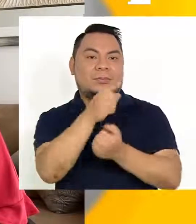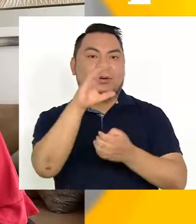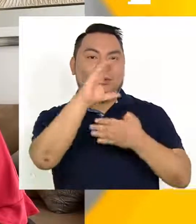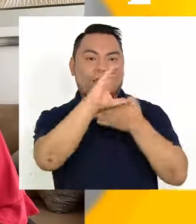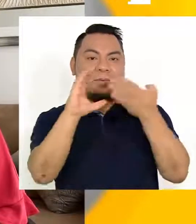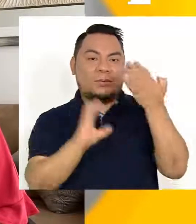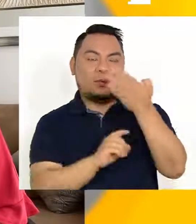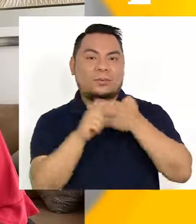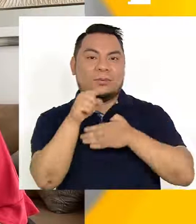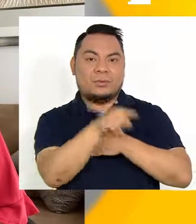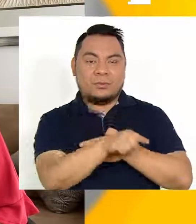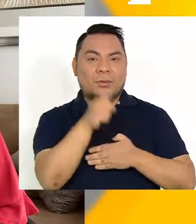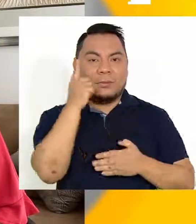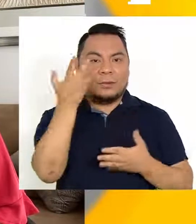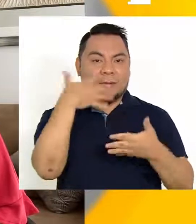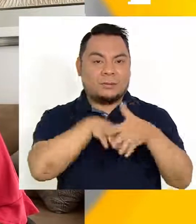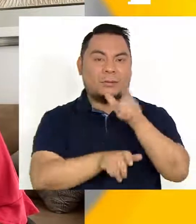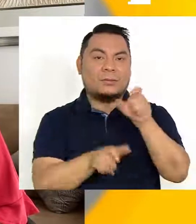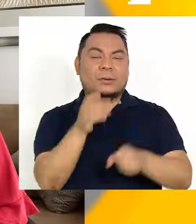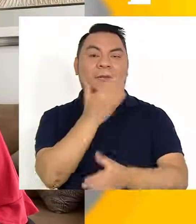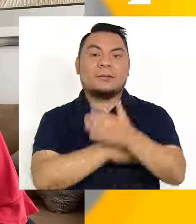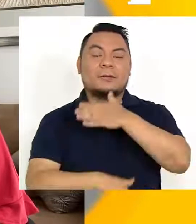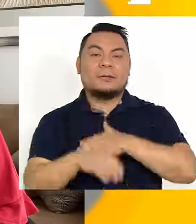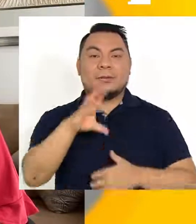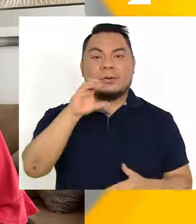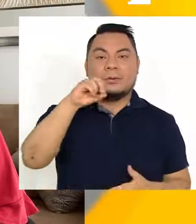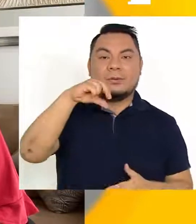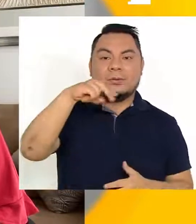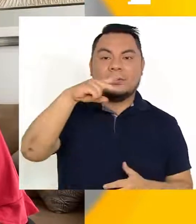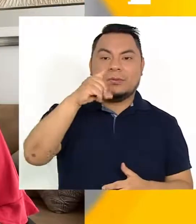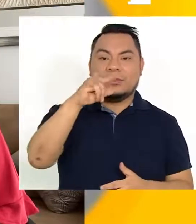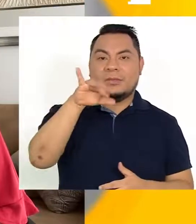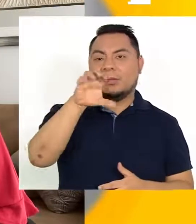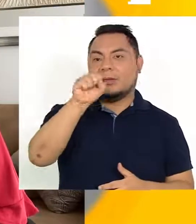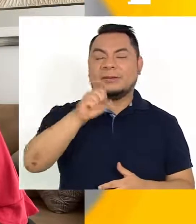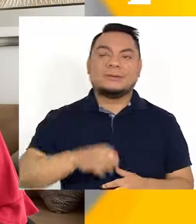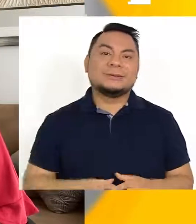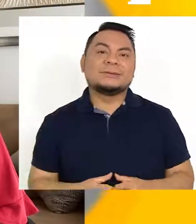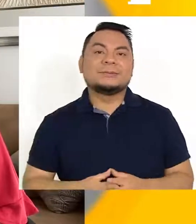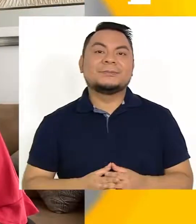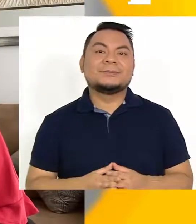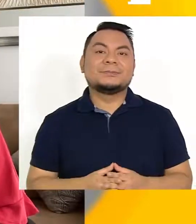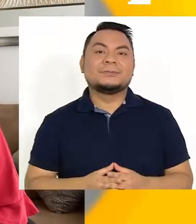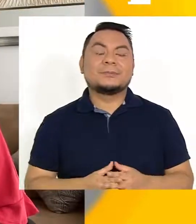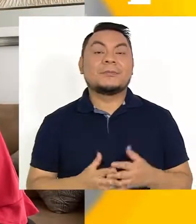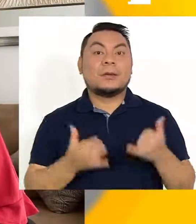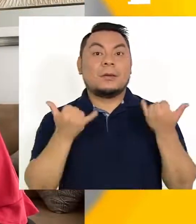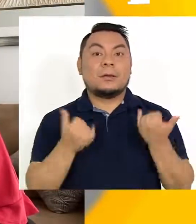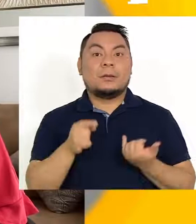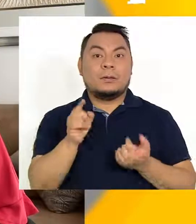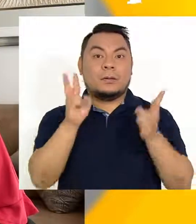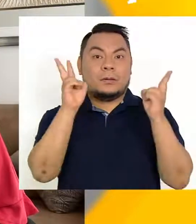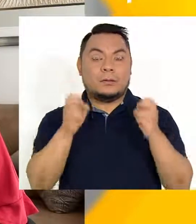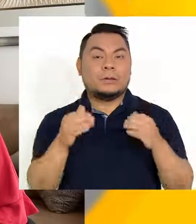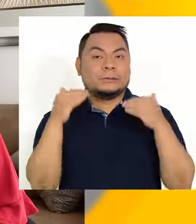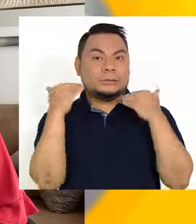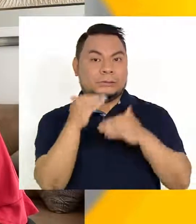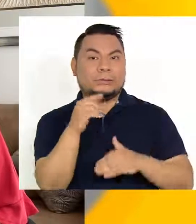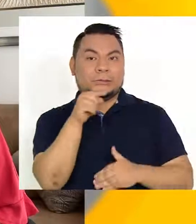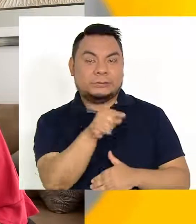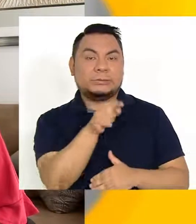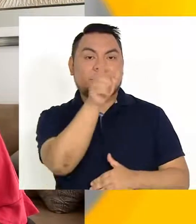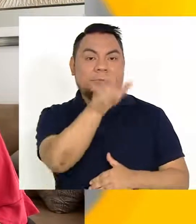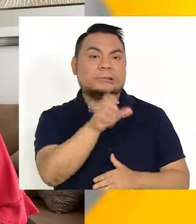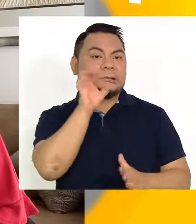del Consejo Nacional para la Integración de la Persona con Discapacidad, CONADIS. Hoy en el bloque Sin